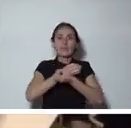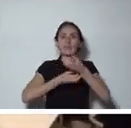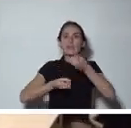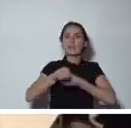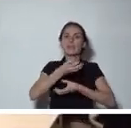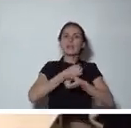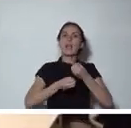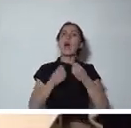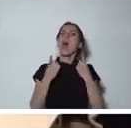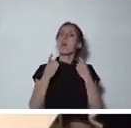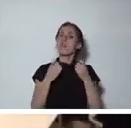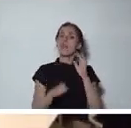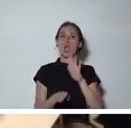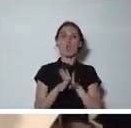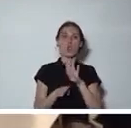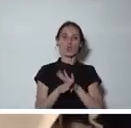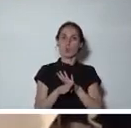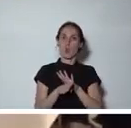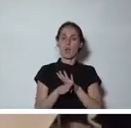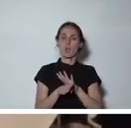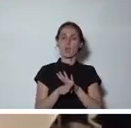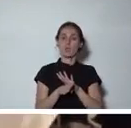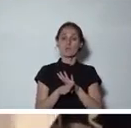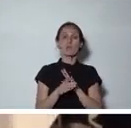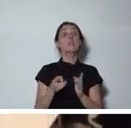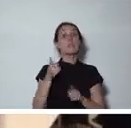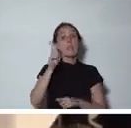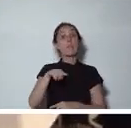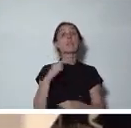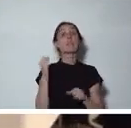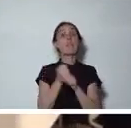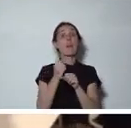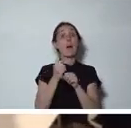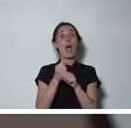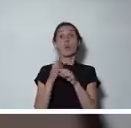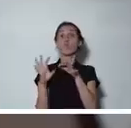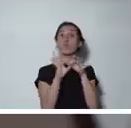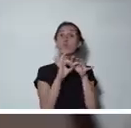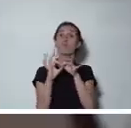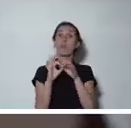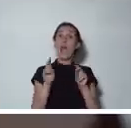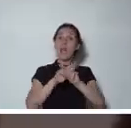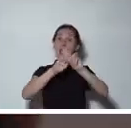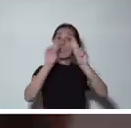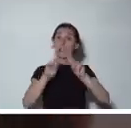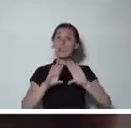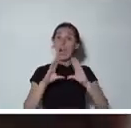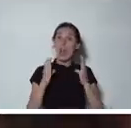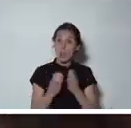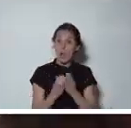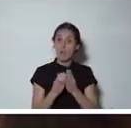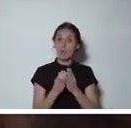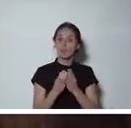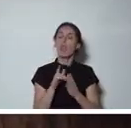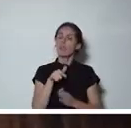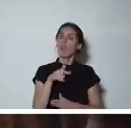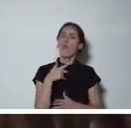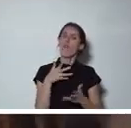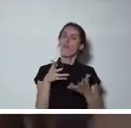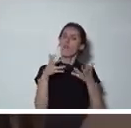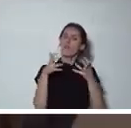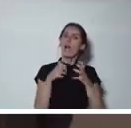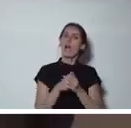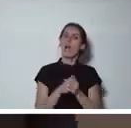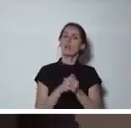situadas trabajar internacionalmente que esta es una de las enormes ventajas creo que también eh lo decía alguna de mis compañeras una de las